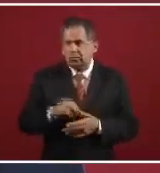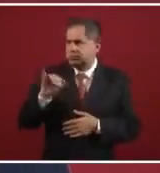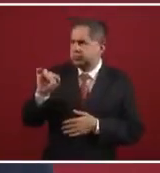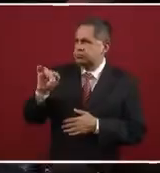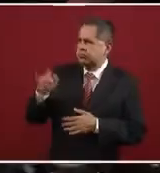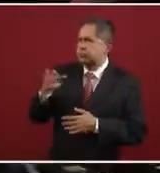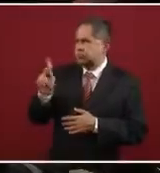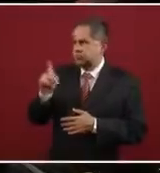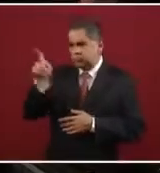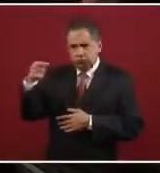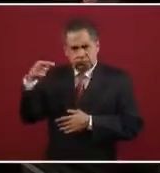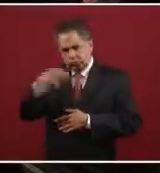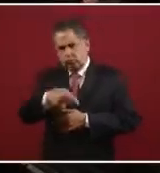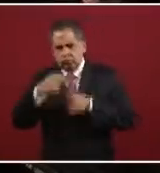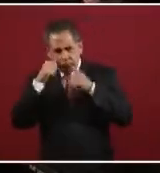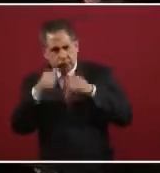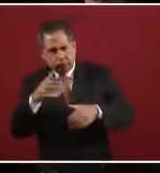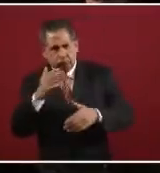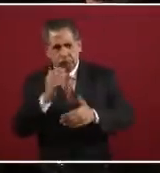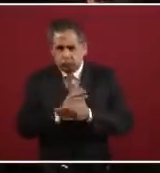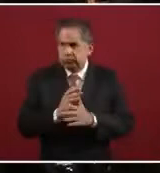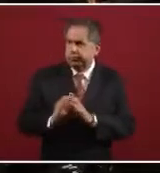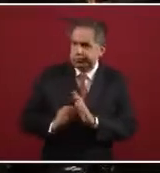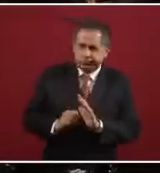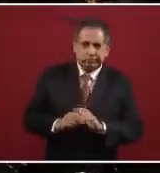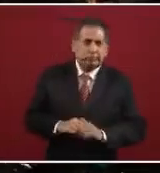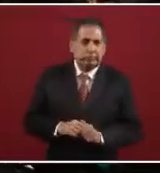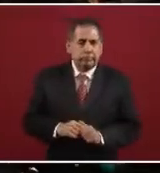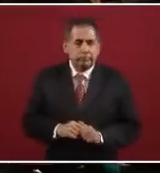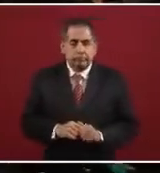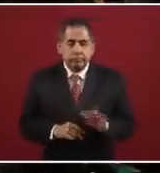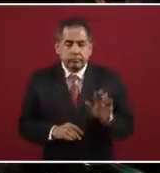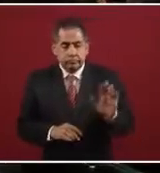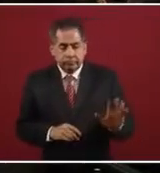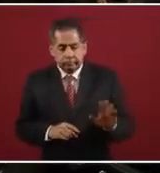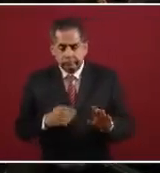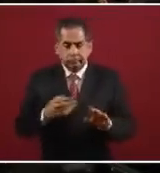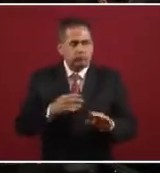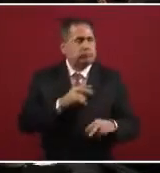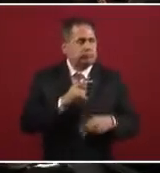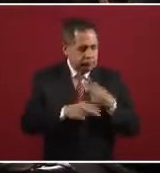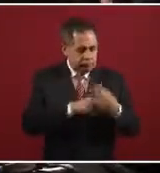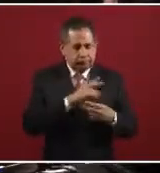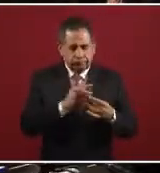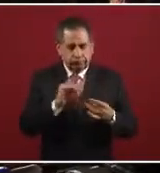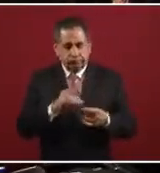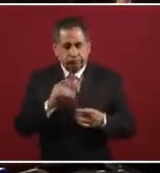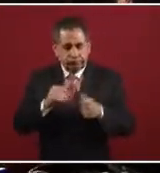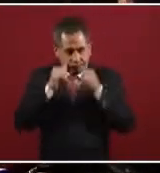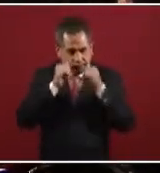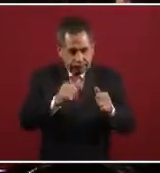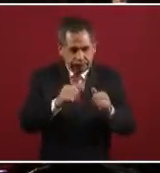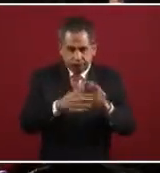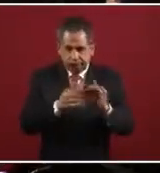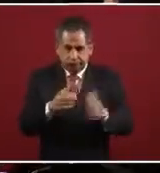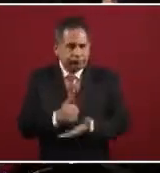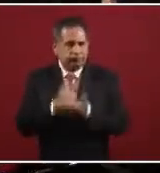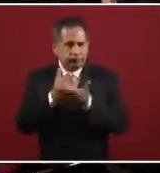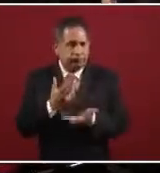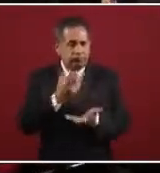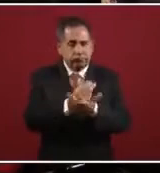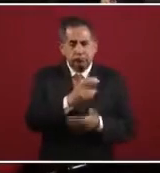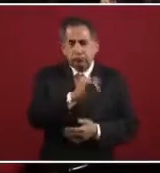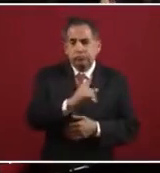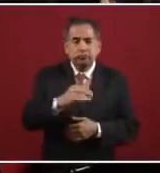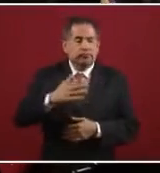Sí, pero usted arréglelo. Sí, bueno, ese es el antecedente. Sí lo vamos nosotros a arreglar, pero